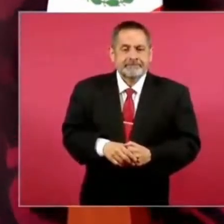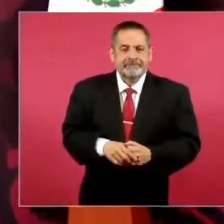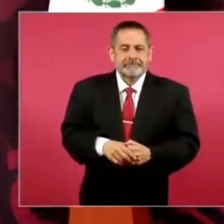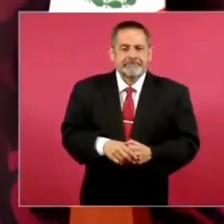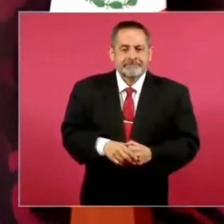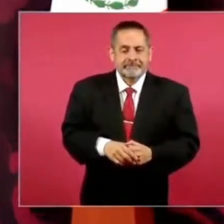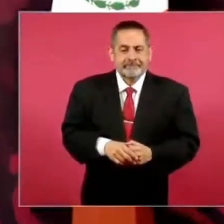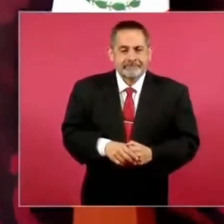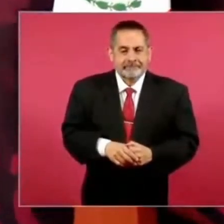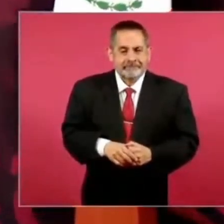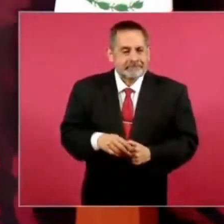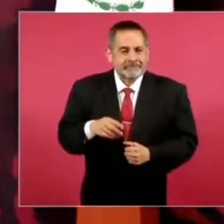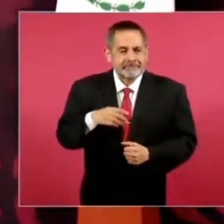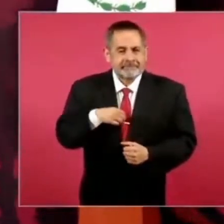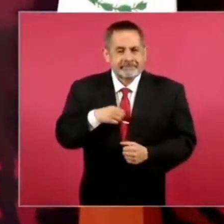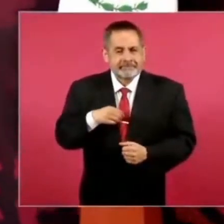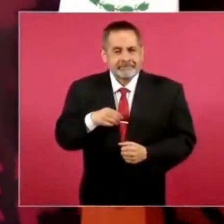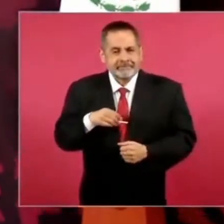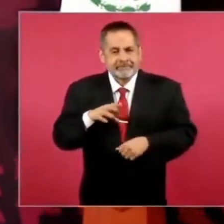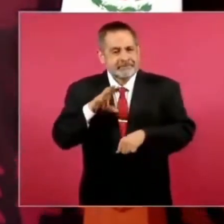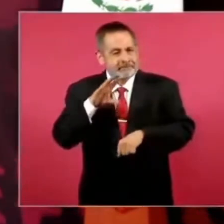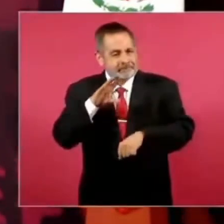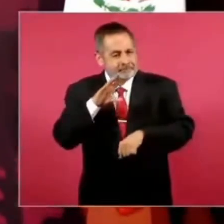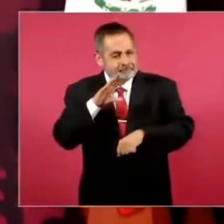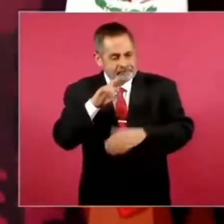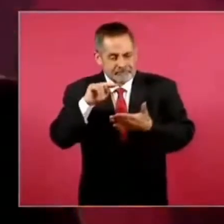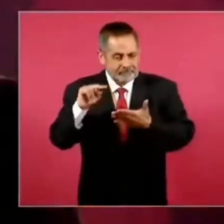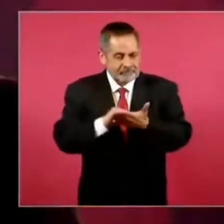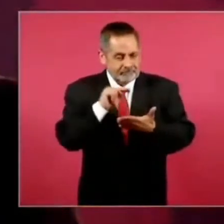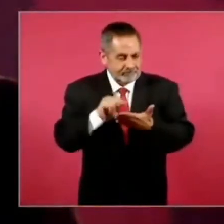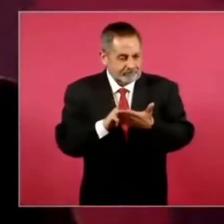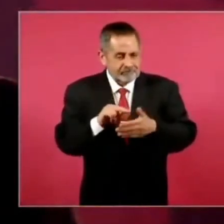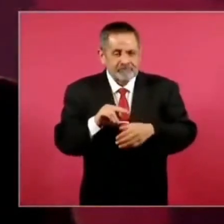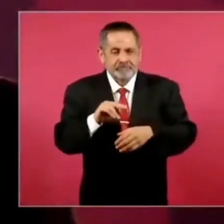autorizado la compra de 2 refinerías más,